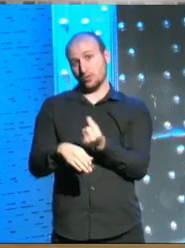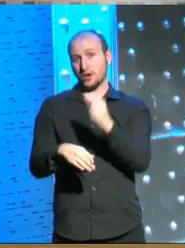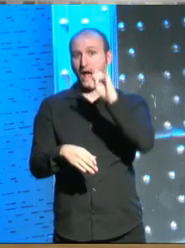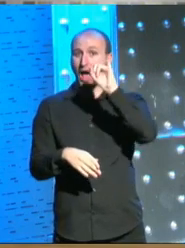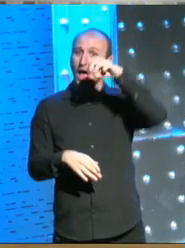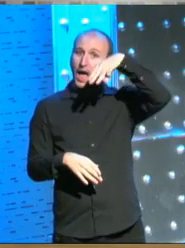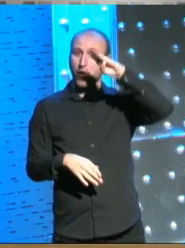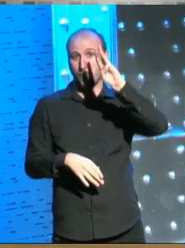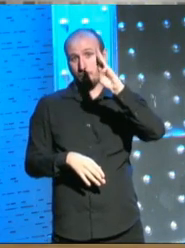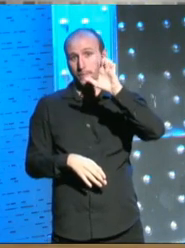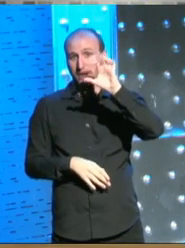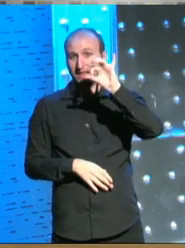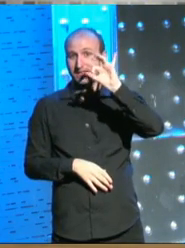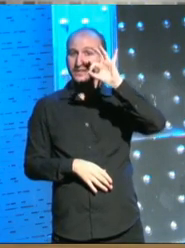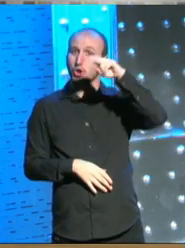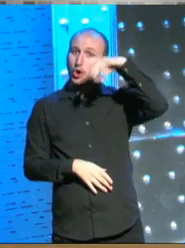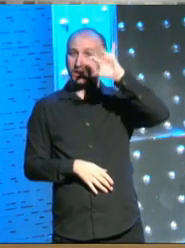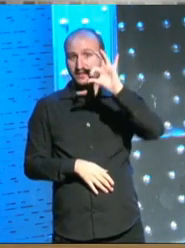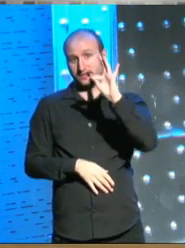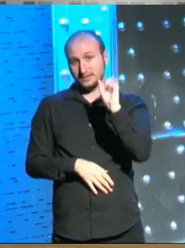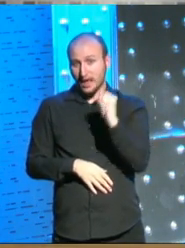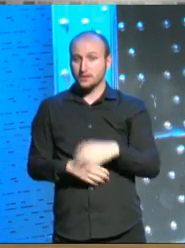obviamente cromática, como es natural, ¿no?